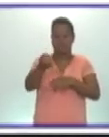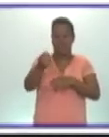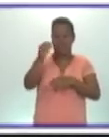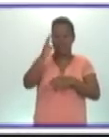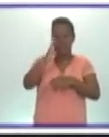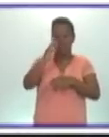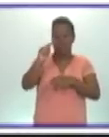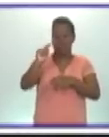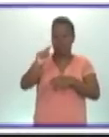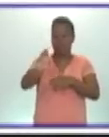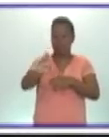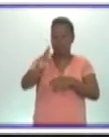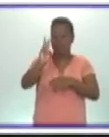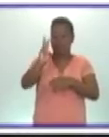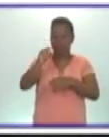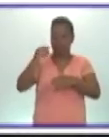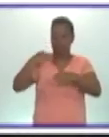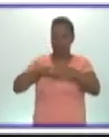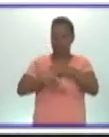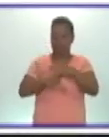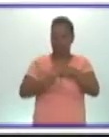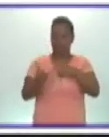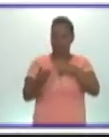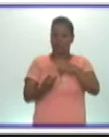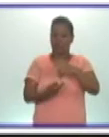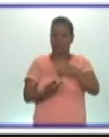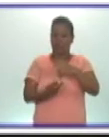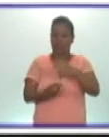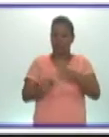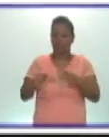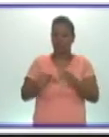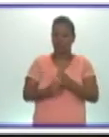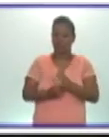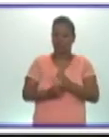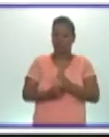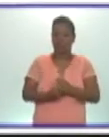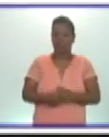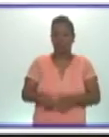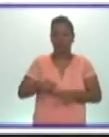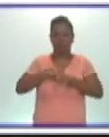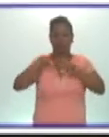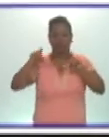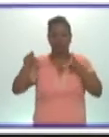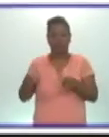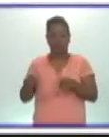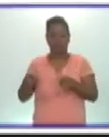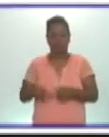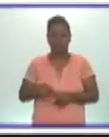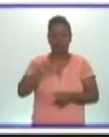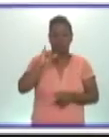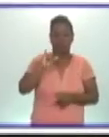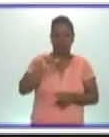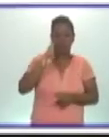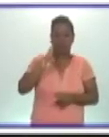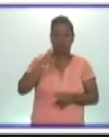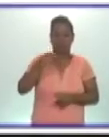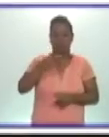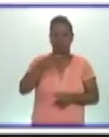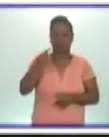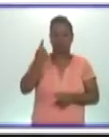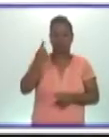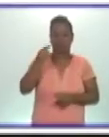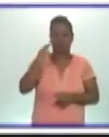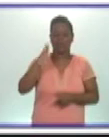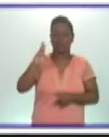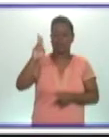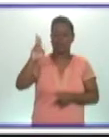está multiplicando con esta expresión algebraica de tres términos. Entonces, multiplicará a cada